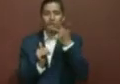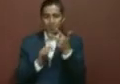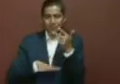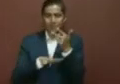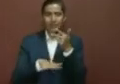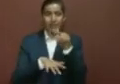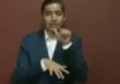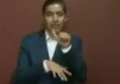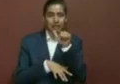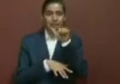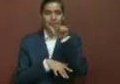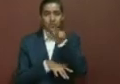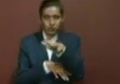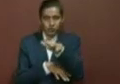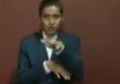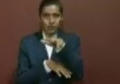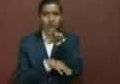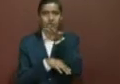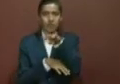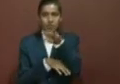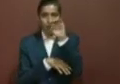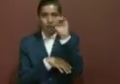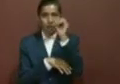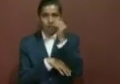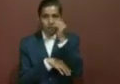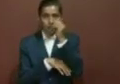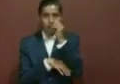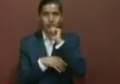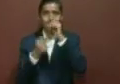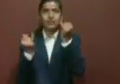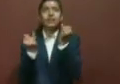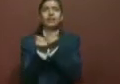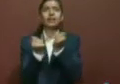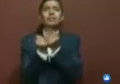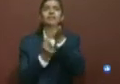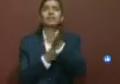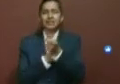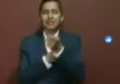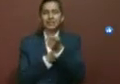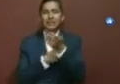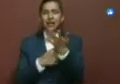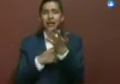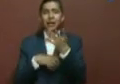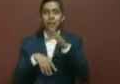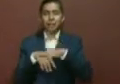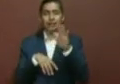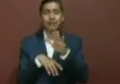17, 18 y 19 de octubre. Viene también la 17ª edición del